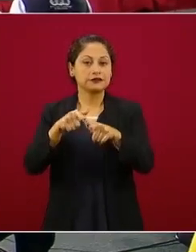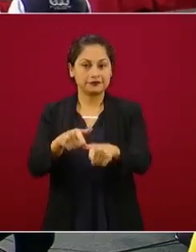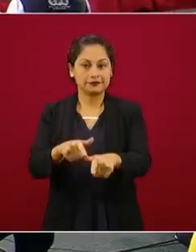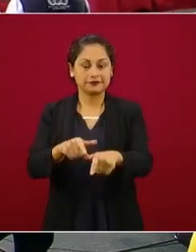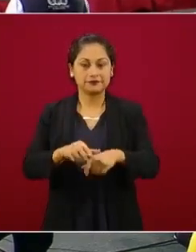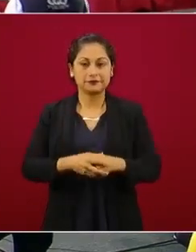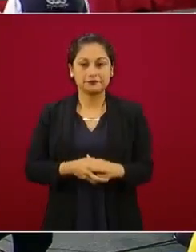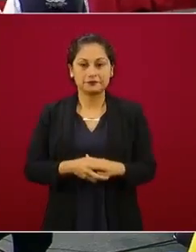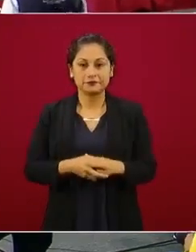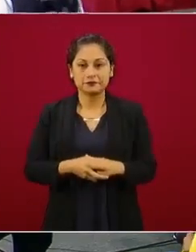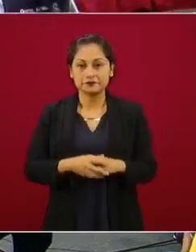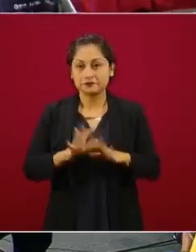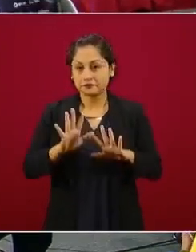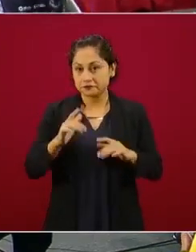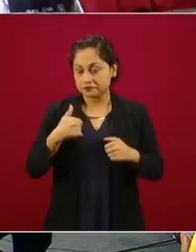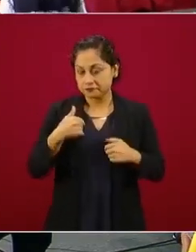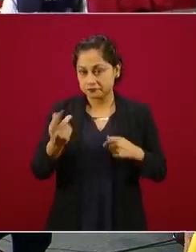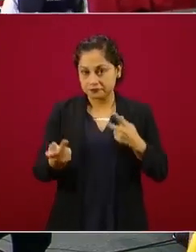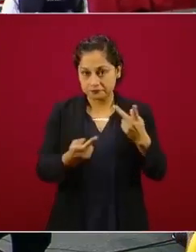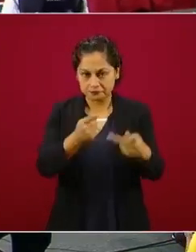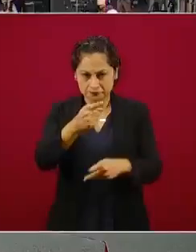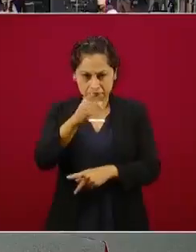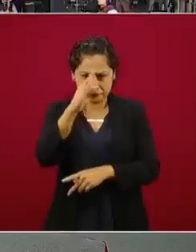Si les parece,